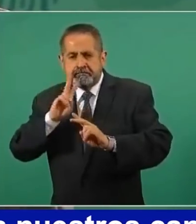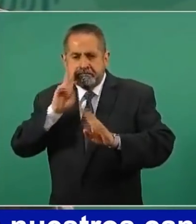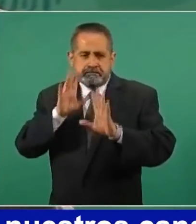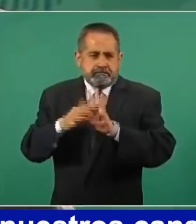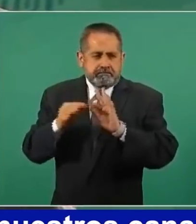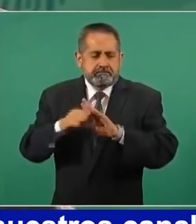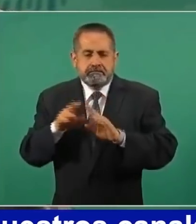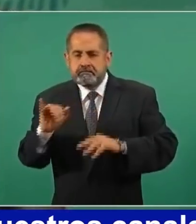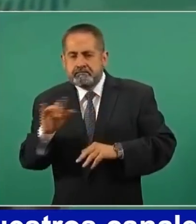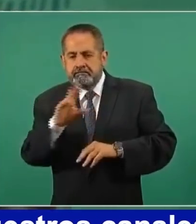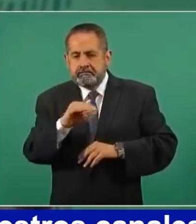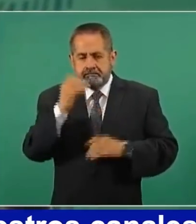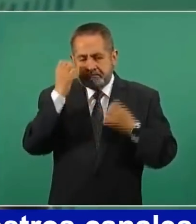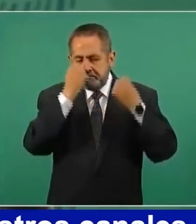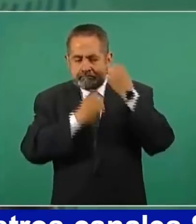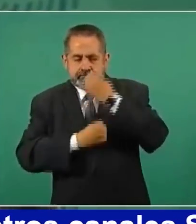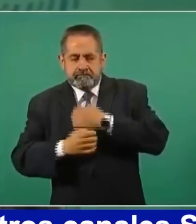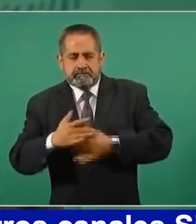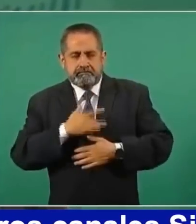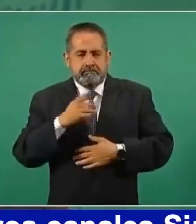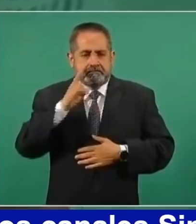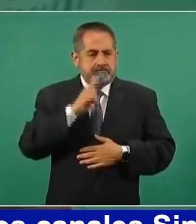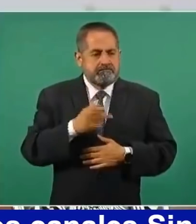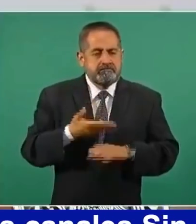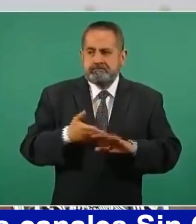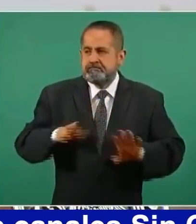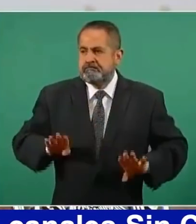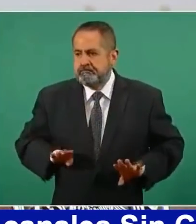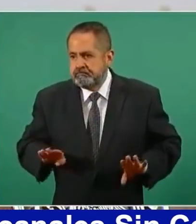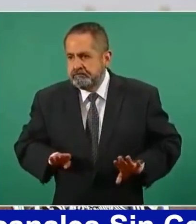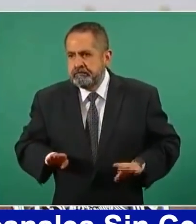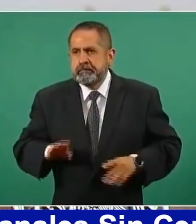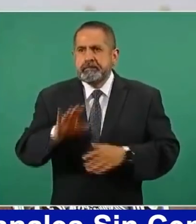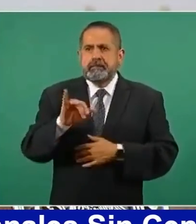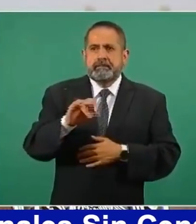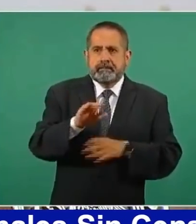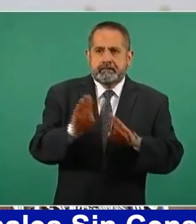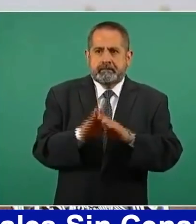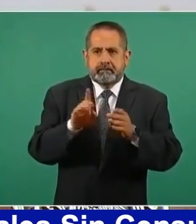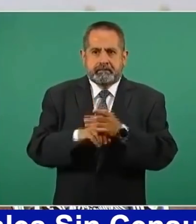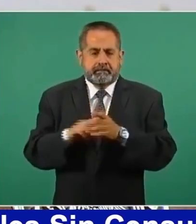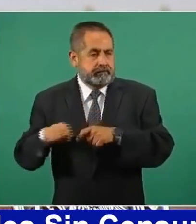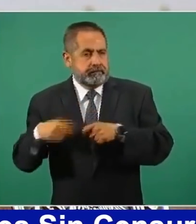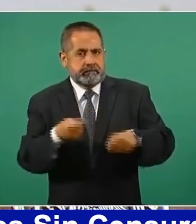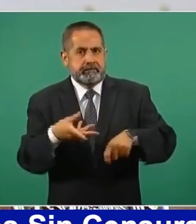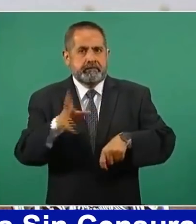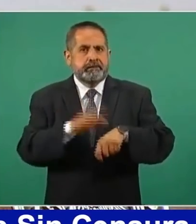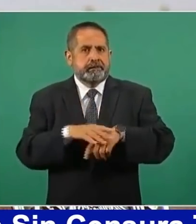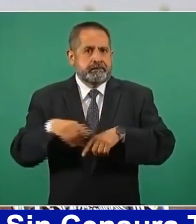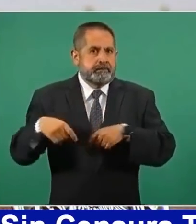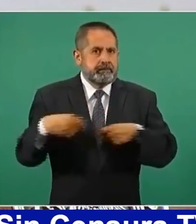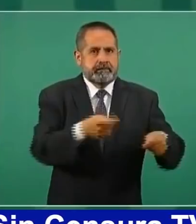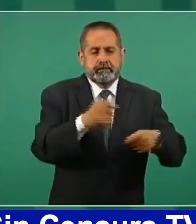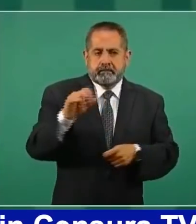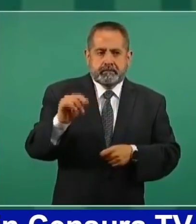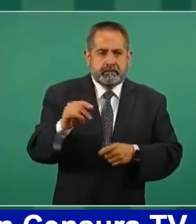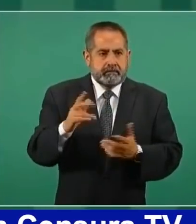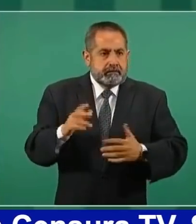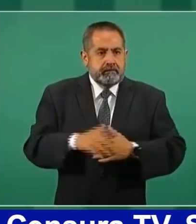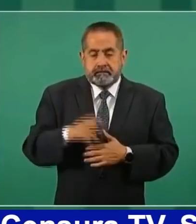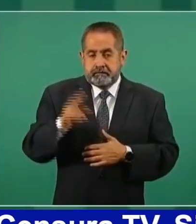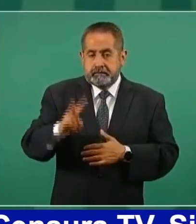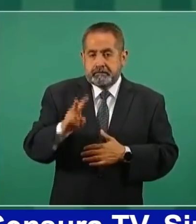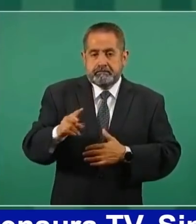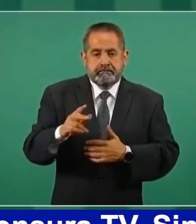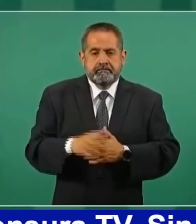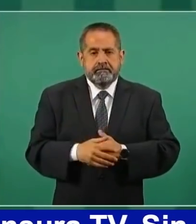para analizar la conveniencia de entregar el permiso, porque en efecto